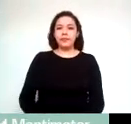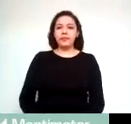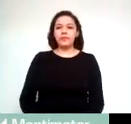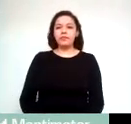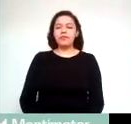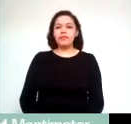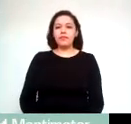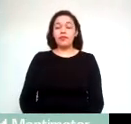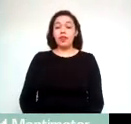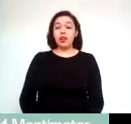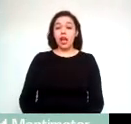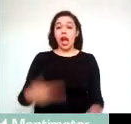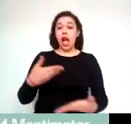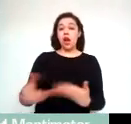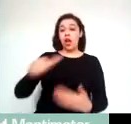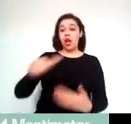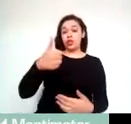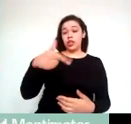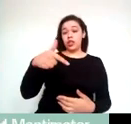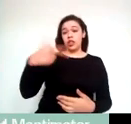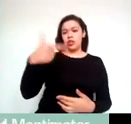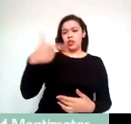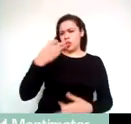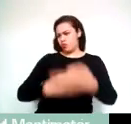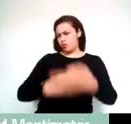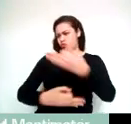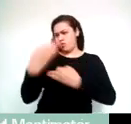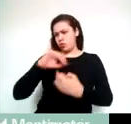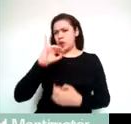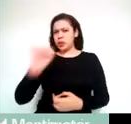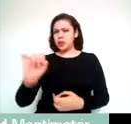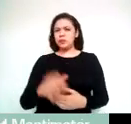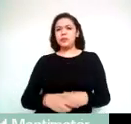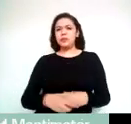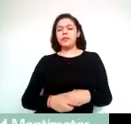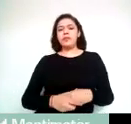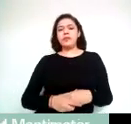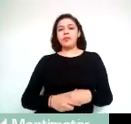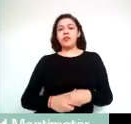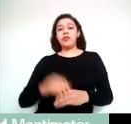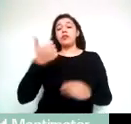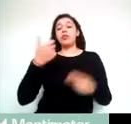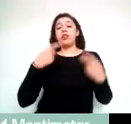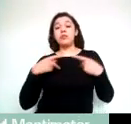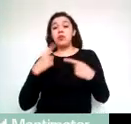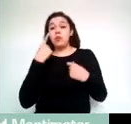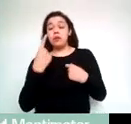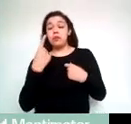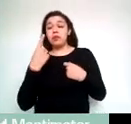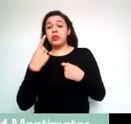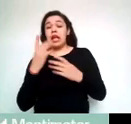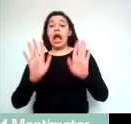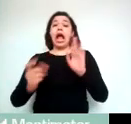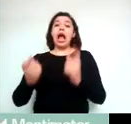Hasta ahora, 11, 12, todos opinan que sí es para todas. ¿Alguien opina que probablemente no y solo para algunas?